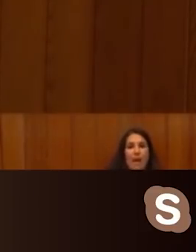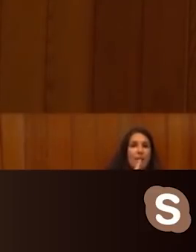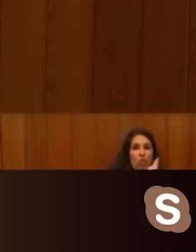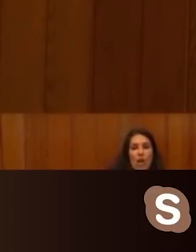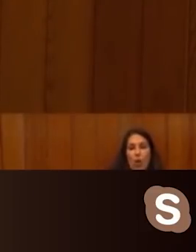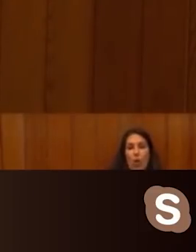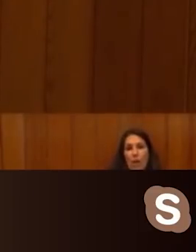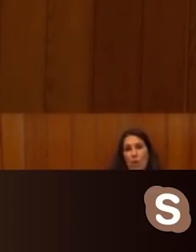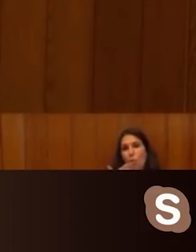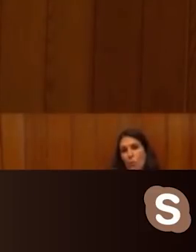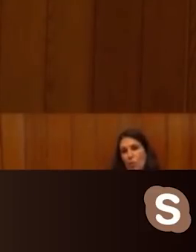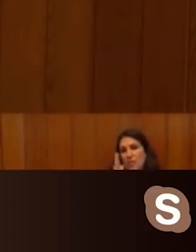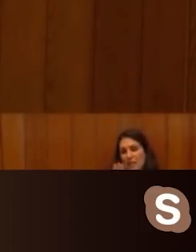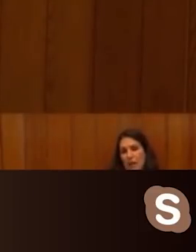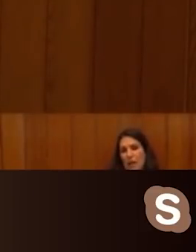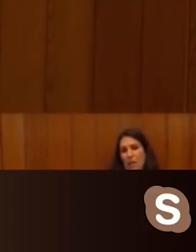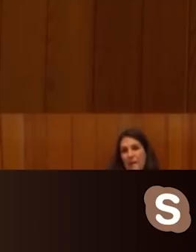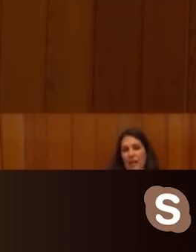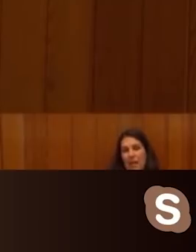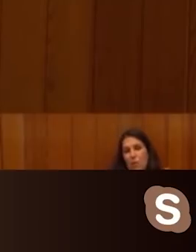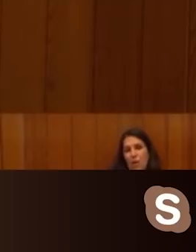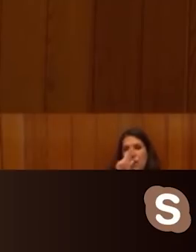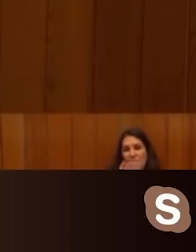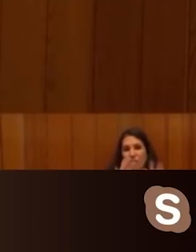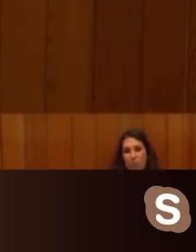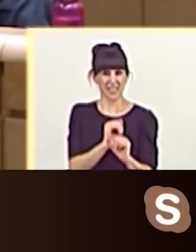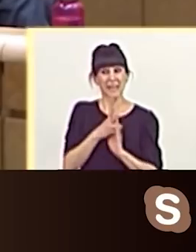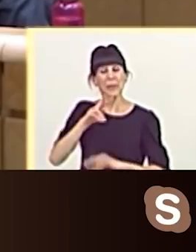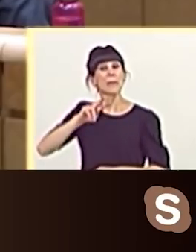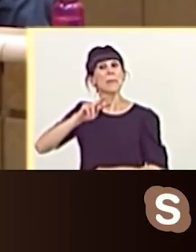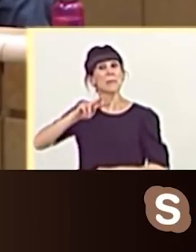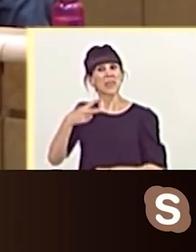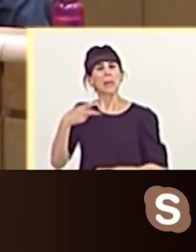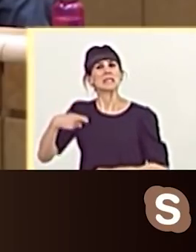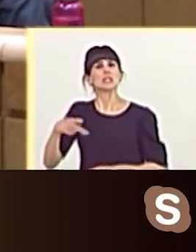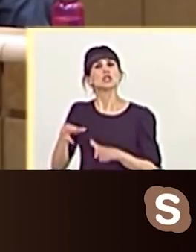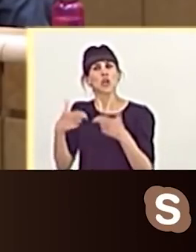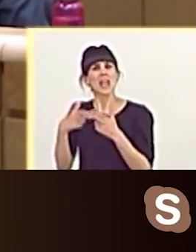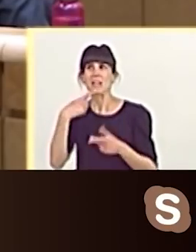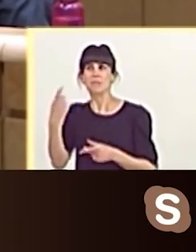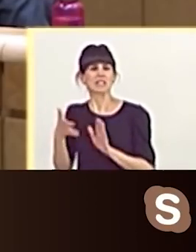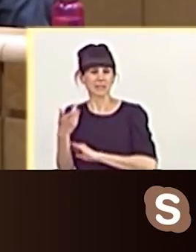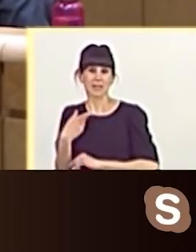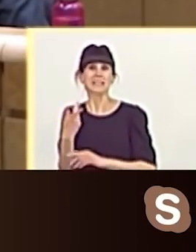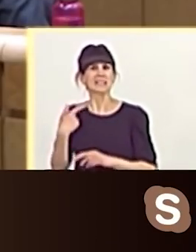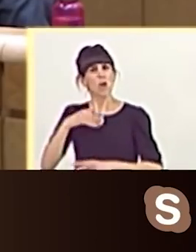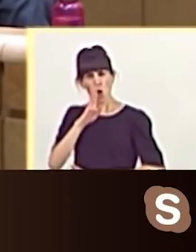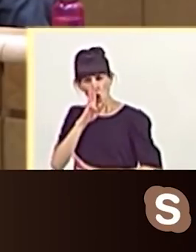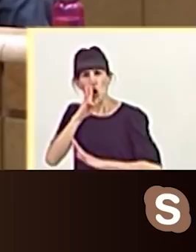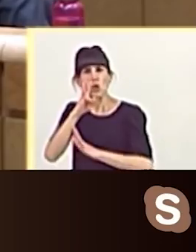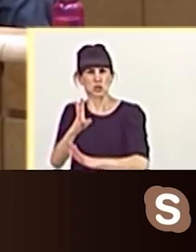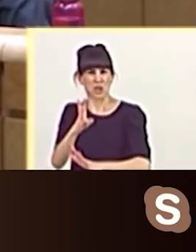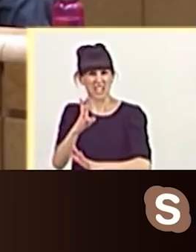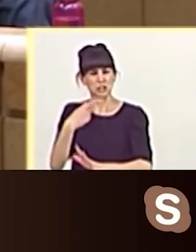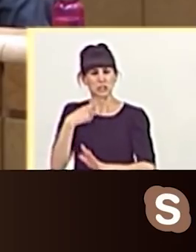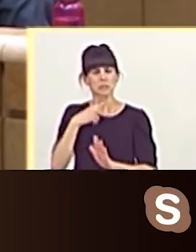Los malvados socialdemócratas que querían implantar una dictadura comunista en Alemania. Todos